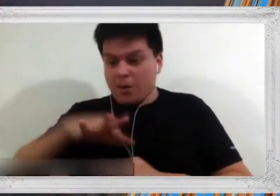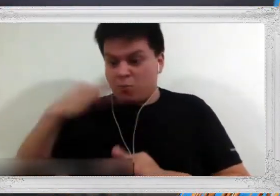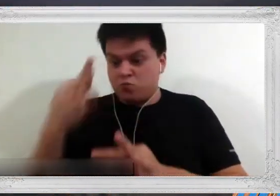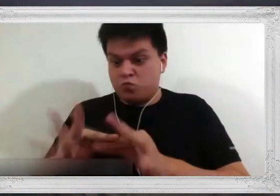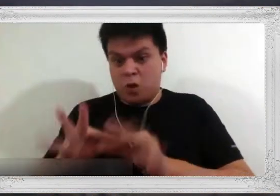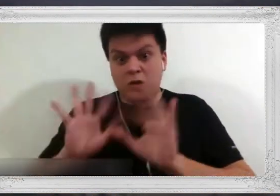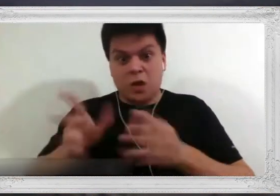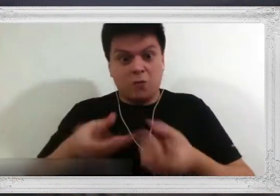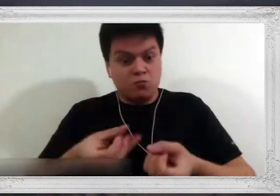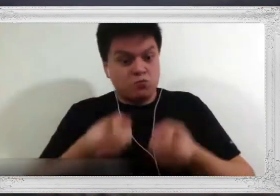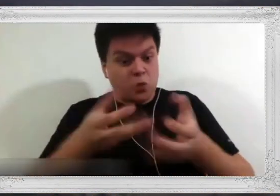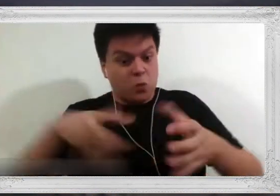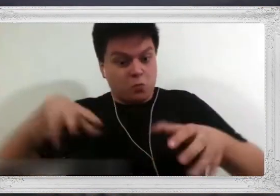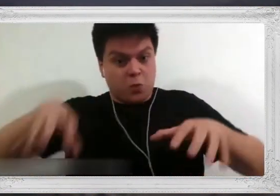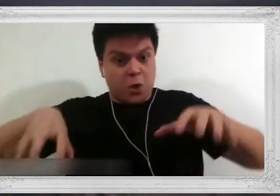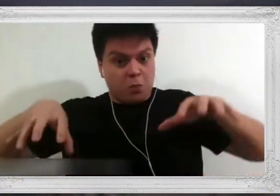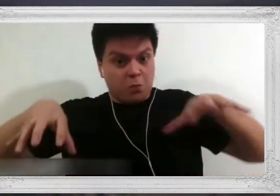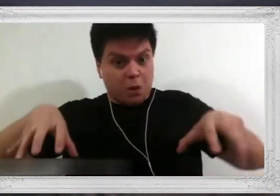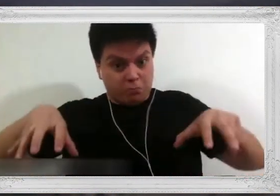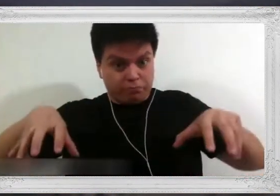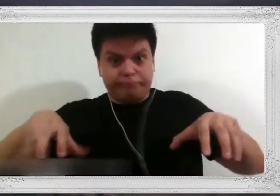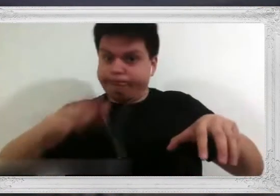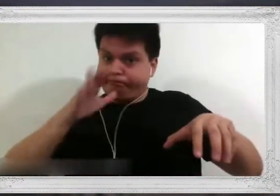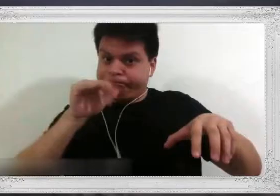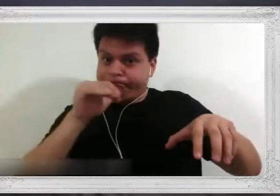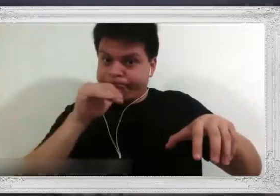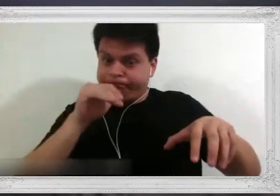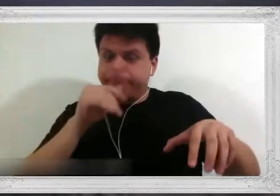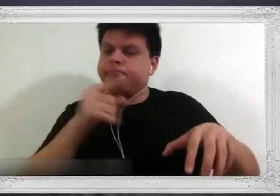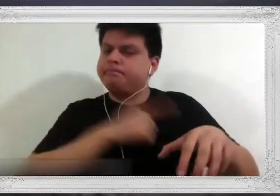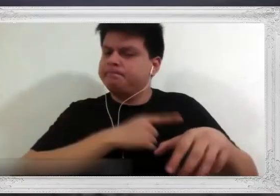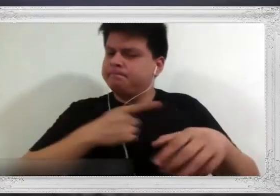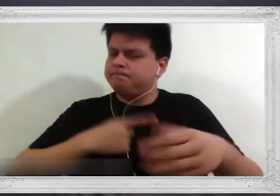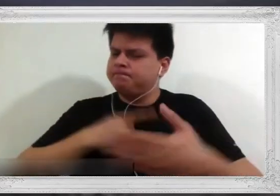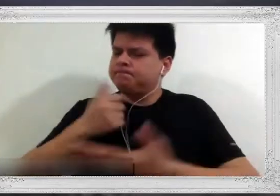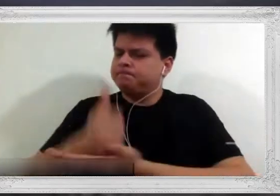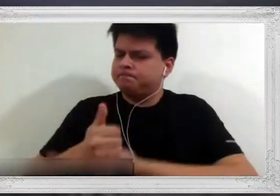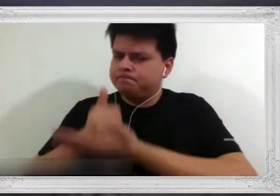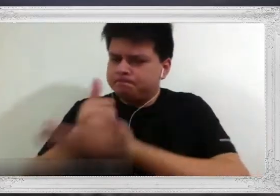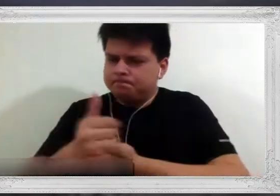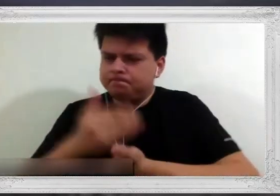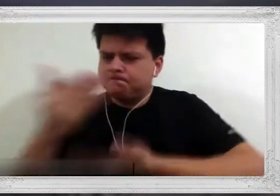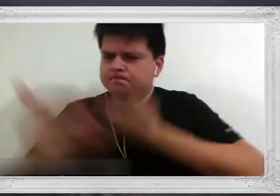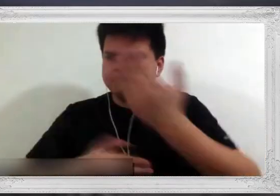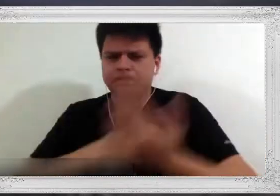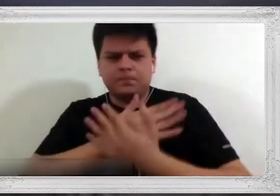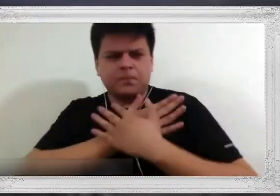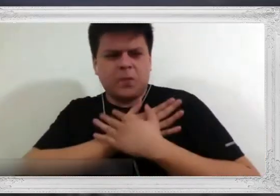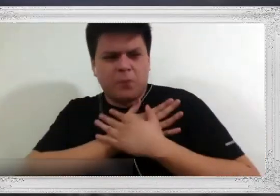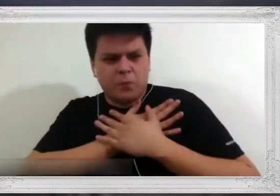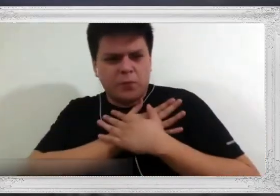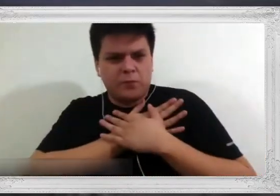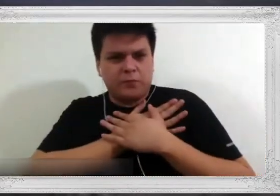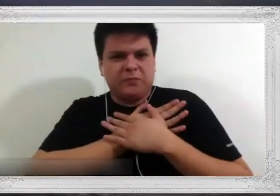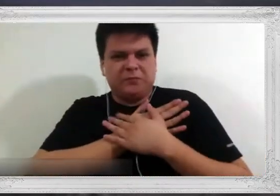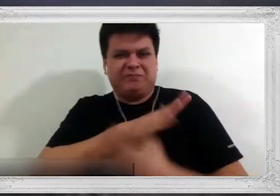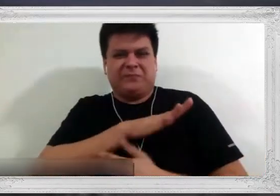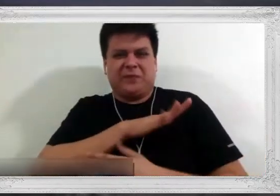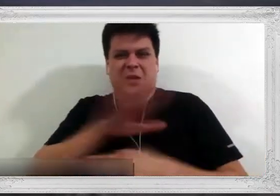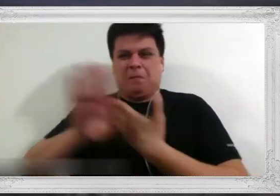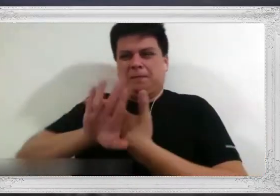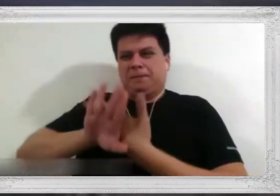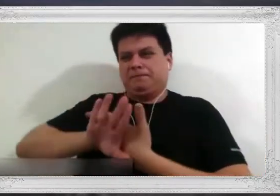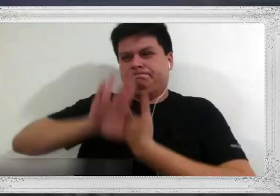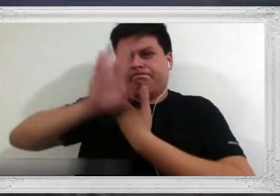una invitación a seguirlo por la vía del amor y del servicio, rechazando la tentación mundana de querer sobresalir